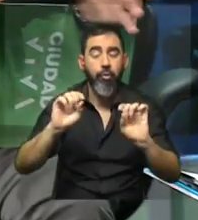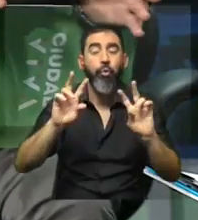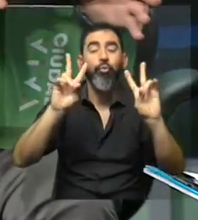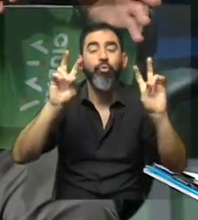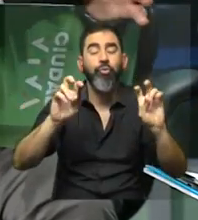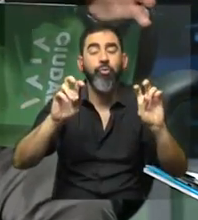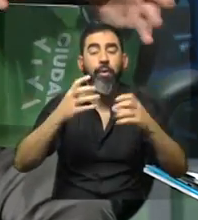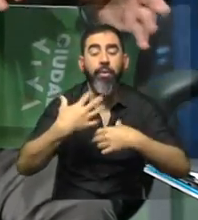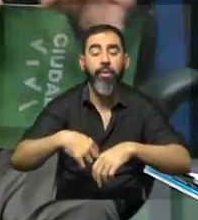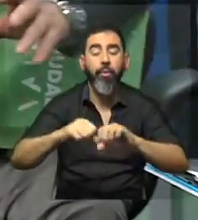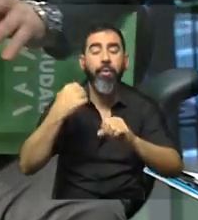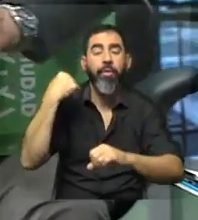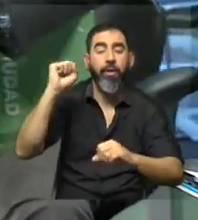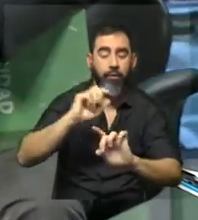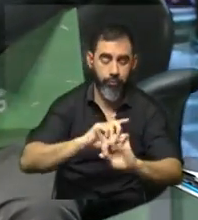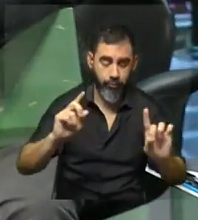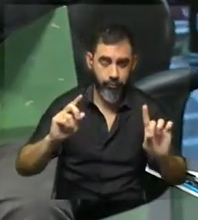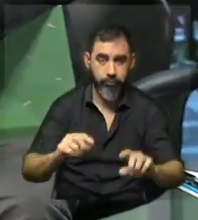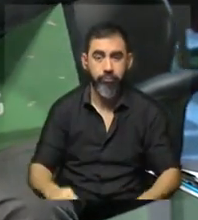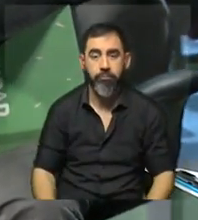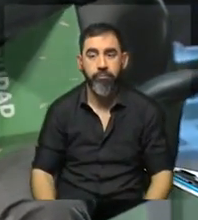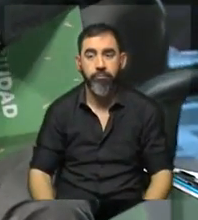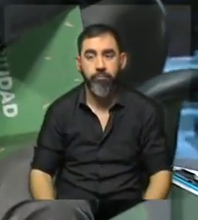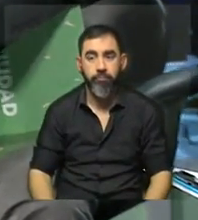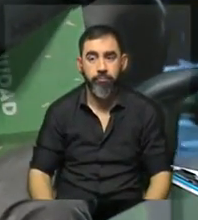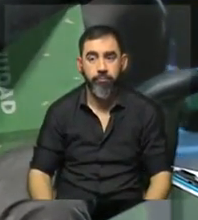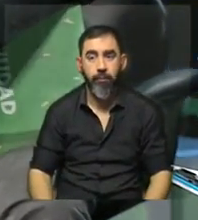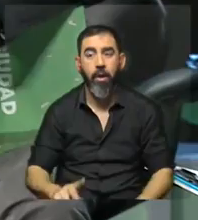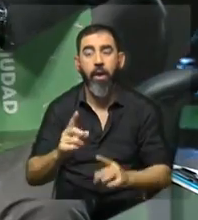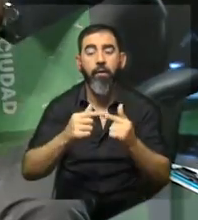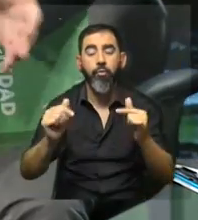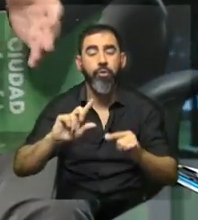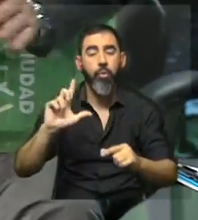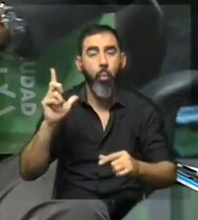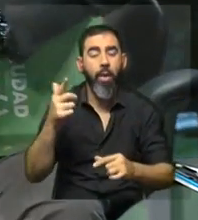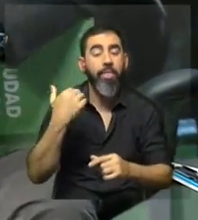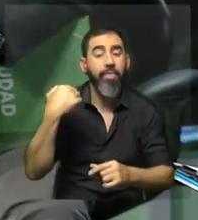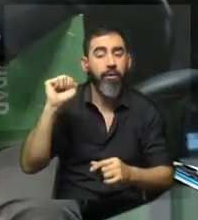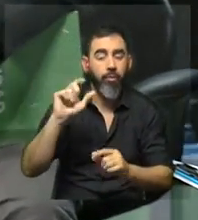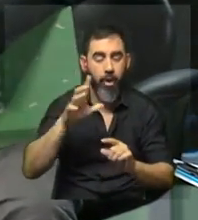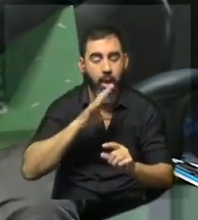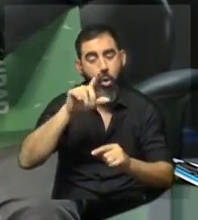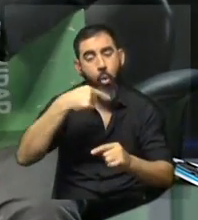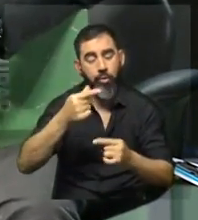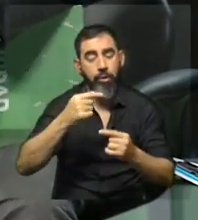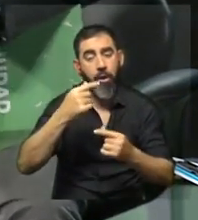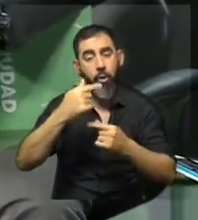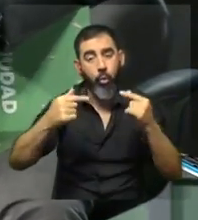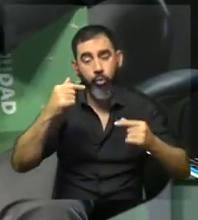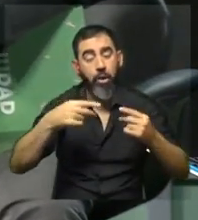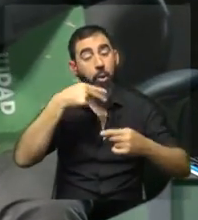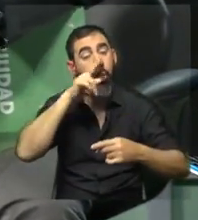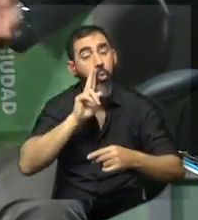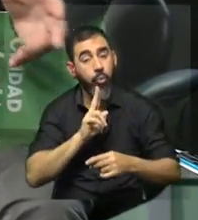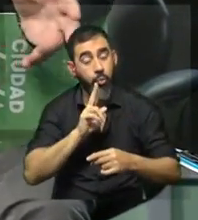para detectar delitos, ¿no? Porque a veces hay cosas que no se llega a la figura delictual, pero hay otro tipo de conductas que